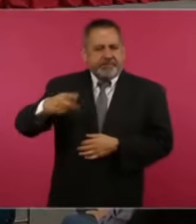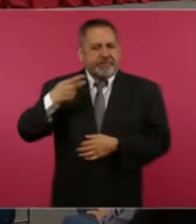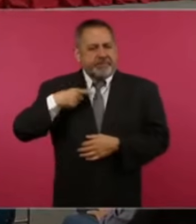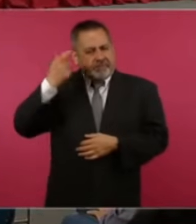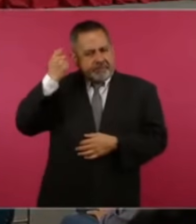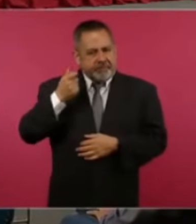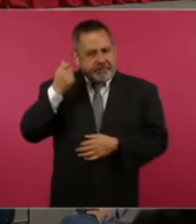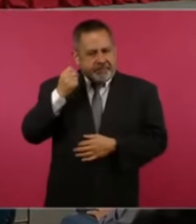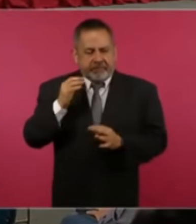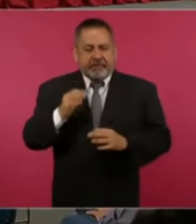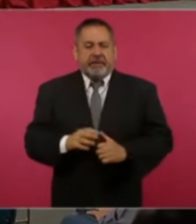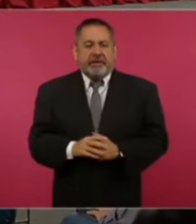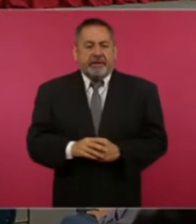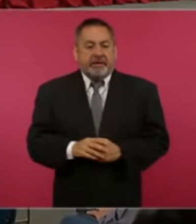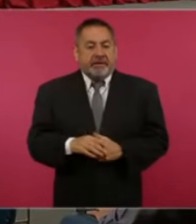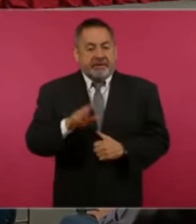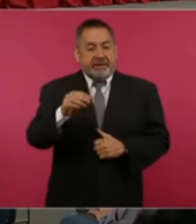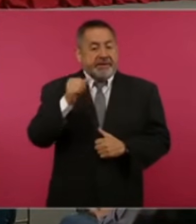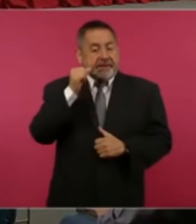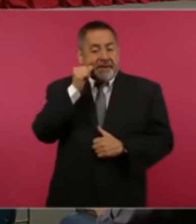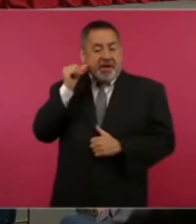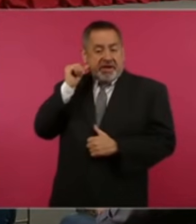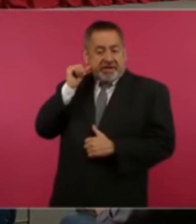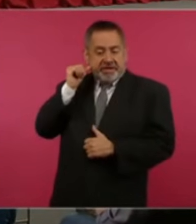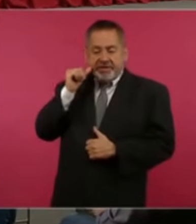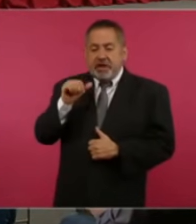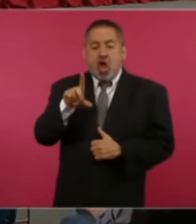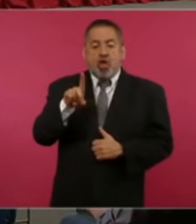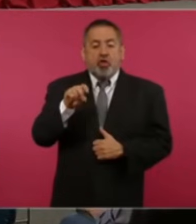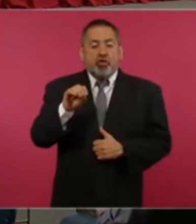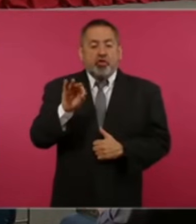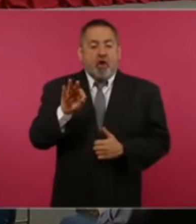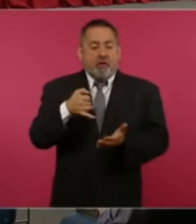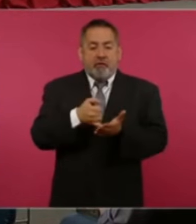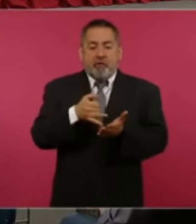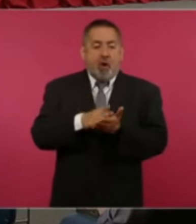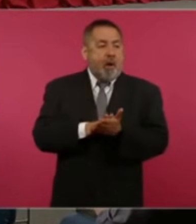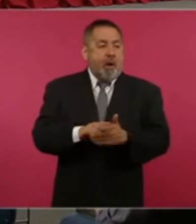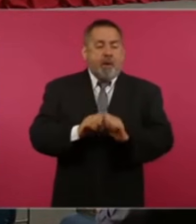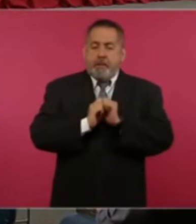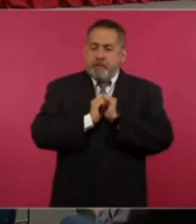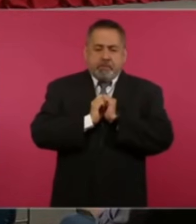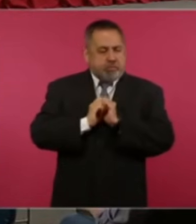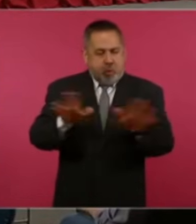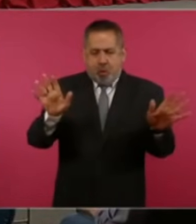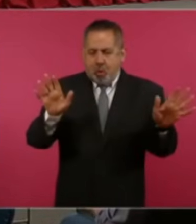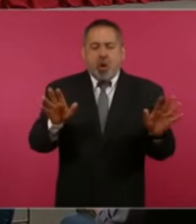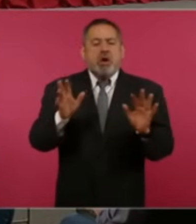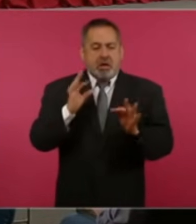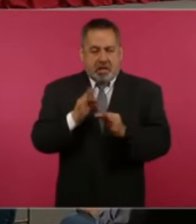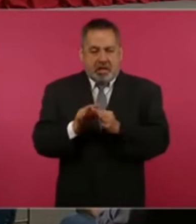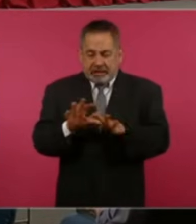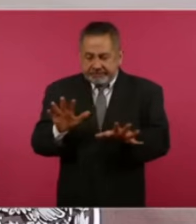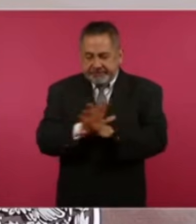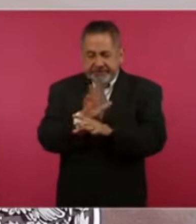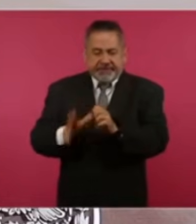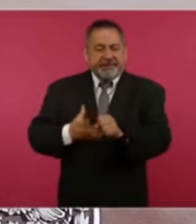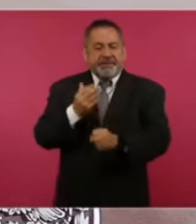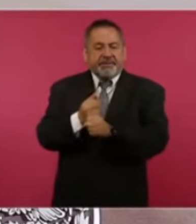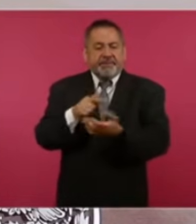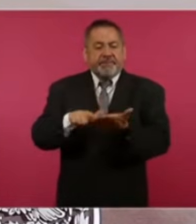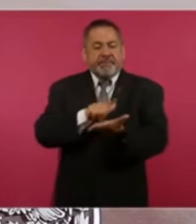pensiones. El día de ayer se publicó en el Diario Oficial de la Federación la reforma en materia